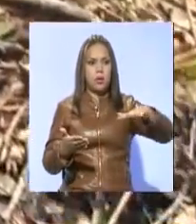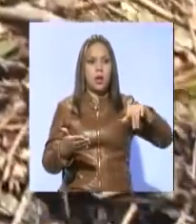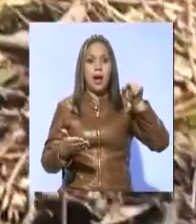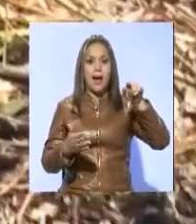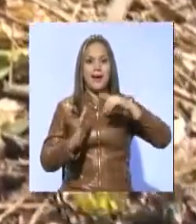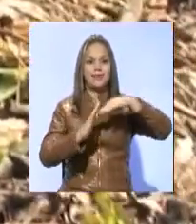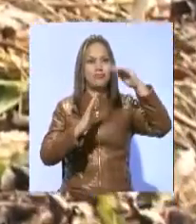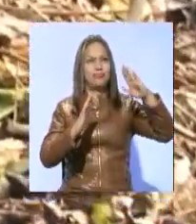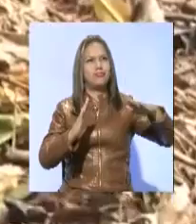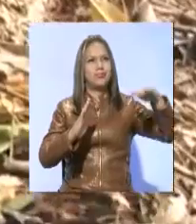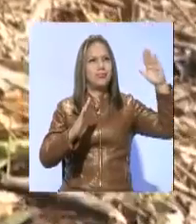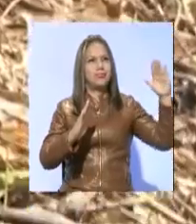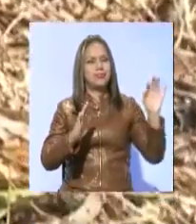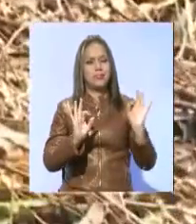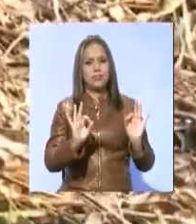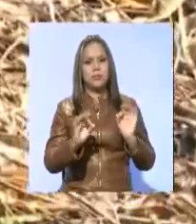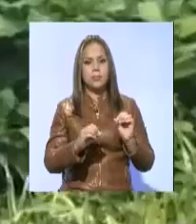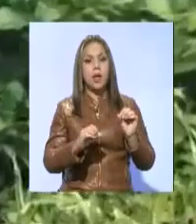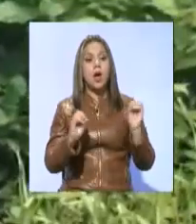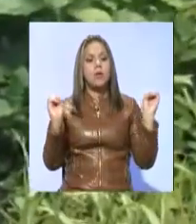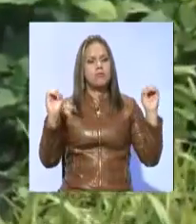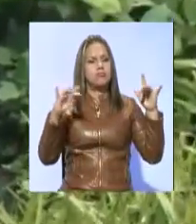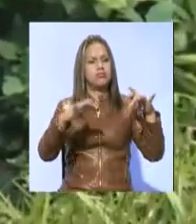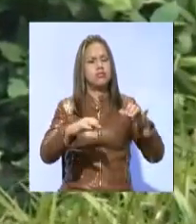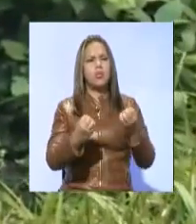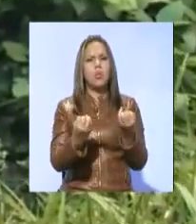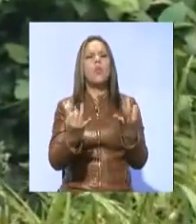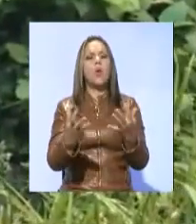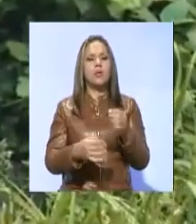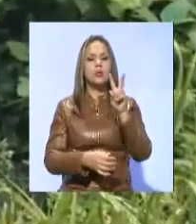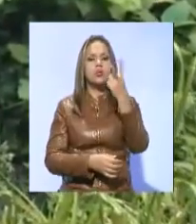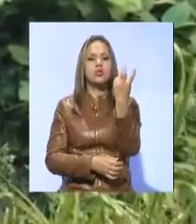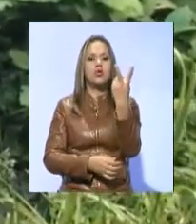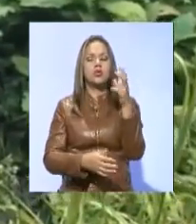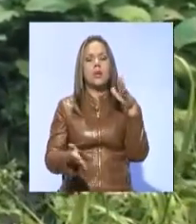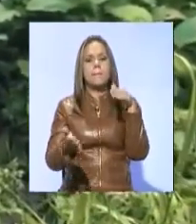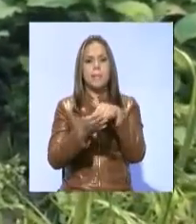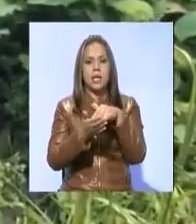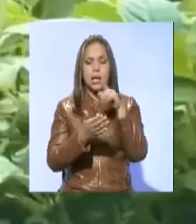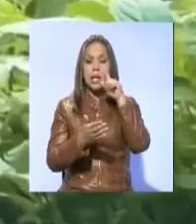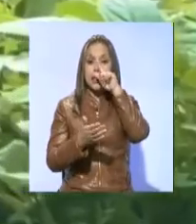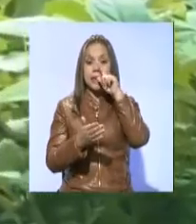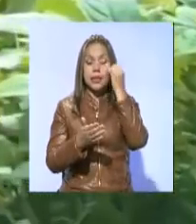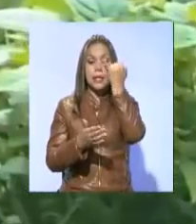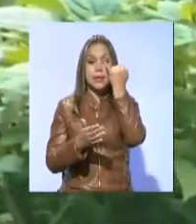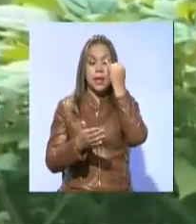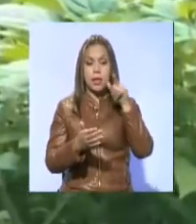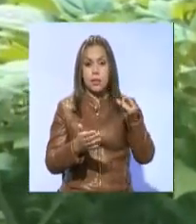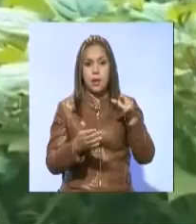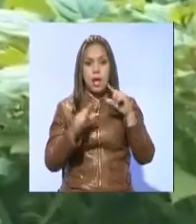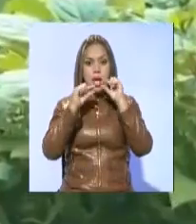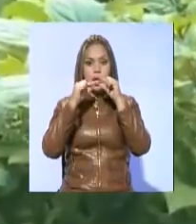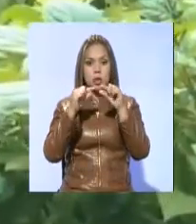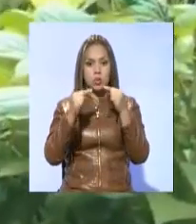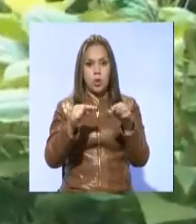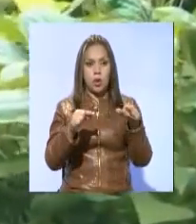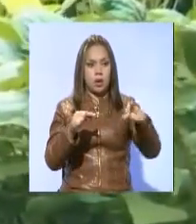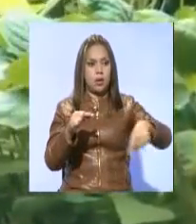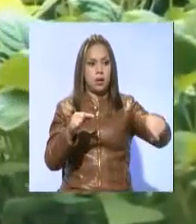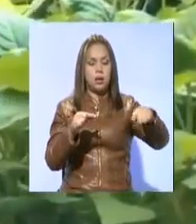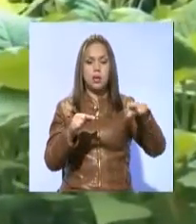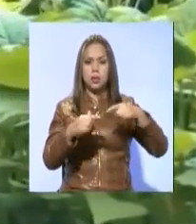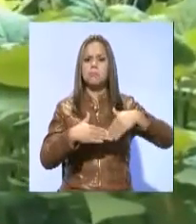Ecuador, en donde habitan aproximadamente 12.000 habitantes, en su mayoría pueblo indígena quichua, considerado uno de los grupos étnicos